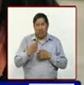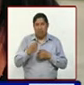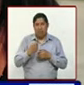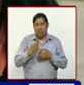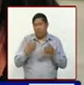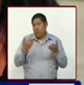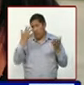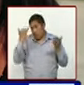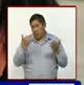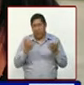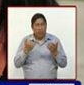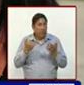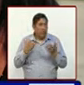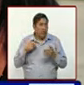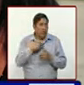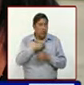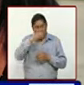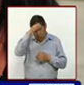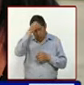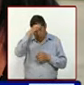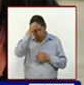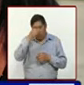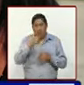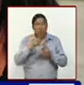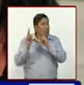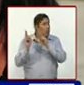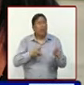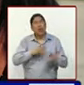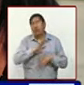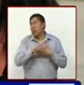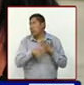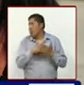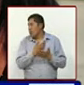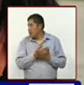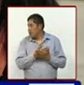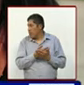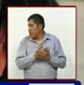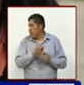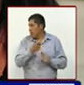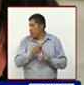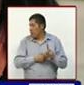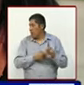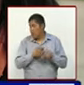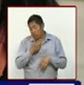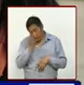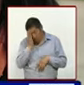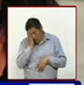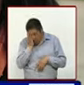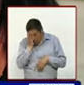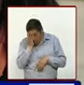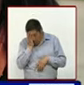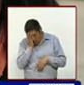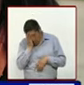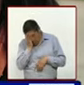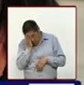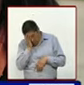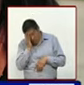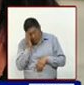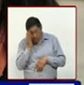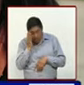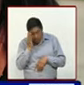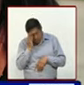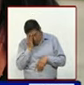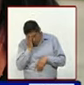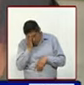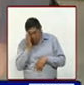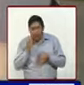clase porque hemos estado en cobija, igual internado todo el mes de que pasó. Cuando comenzaron las clases, ella estaba internada